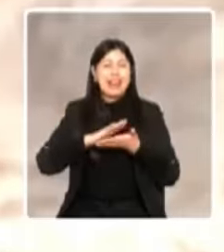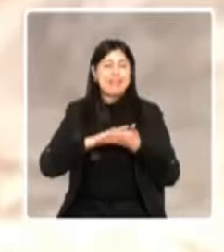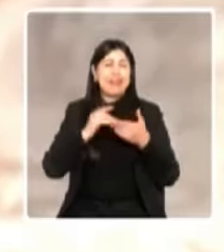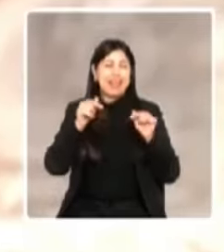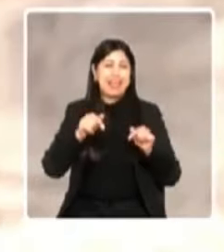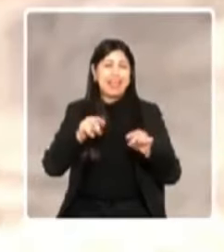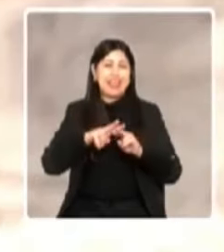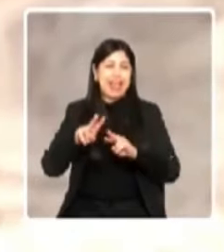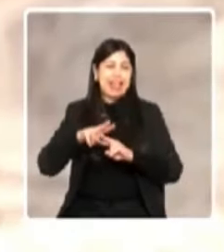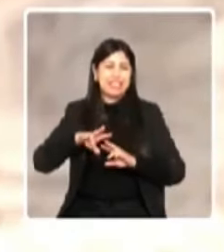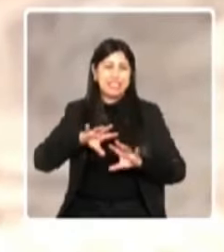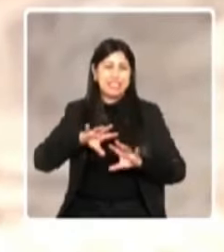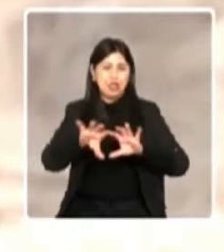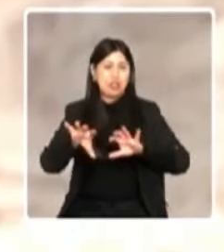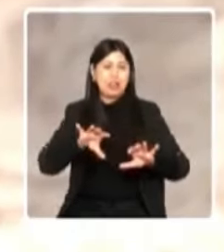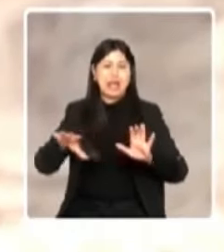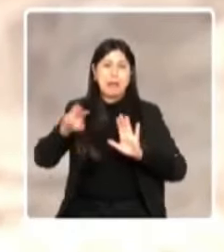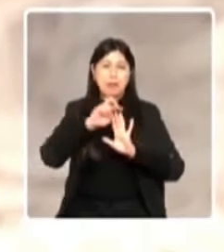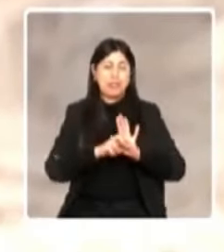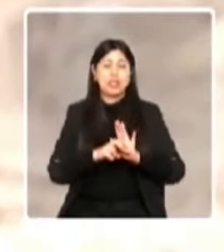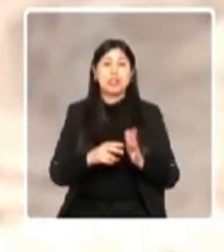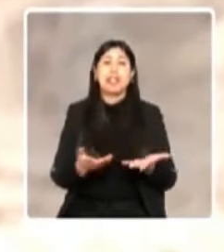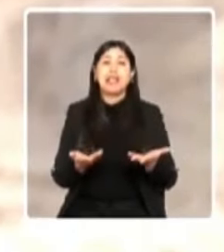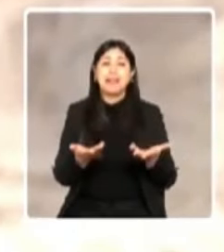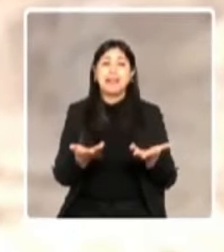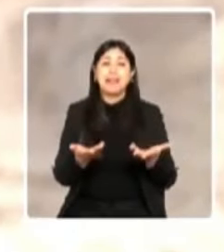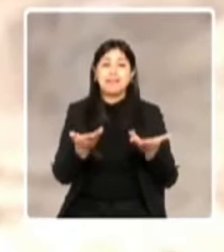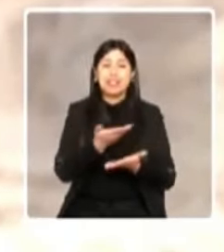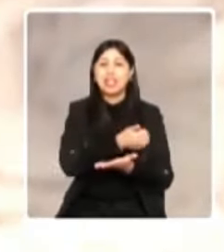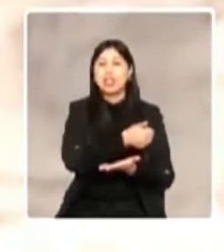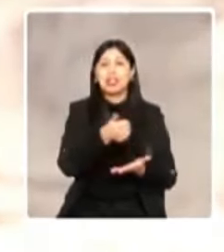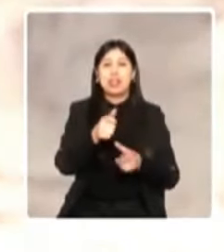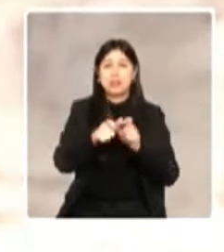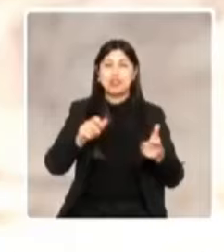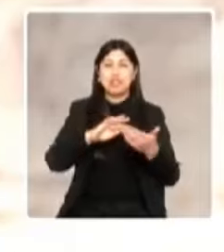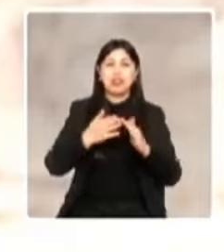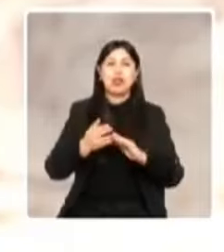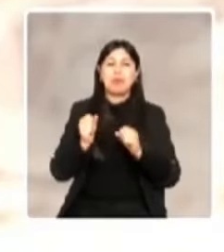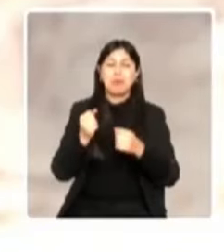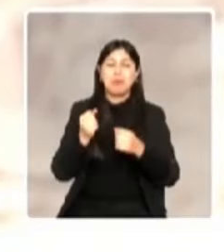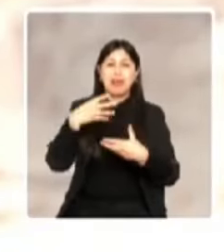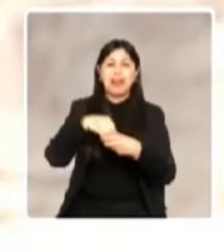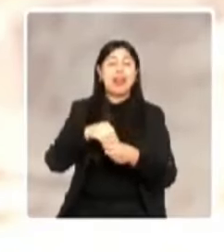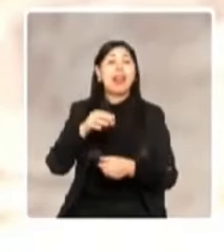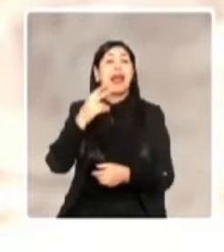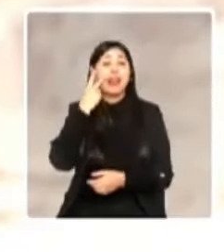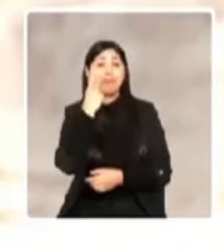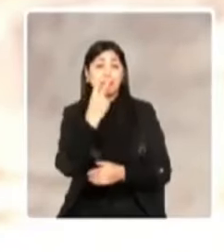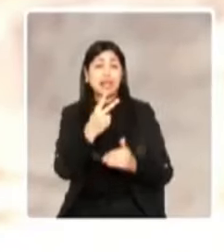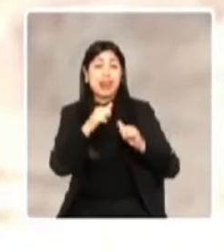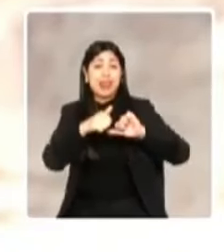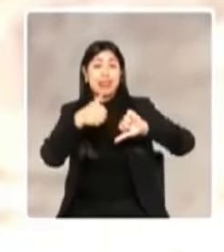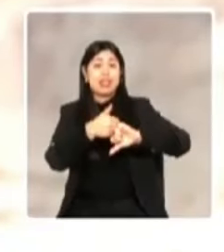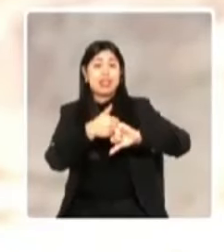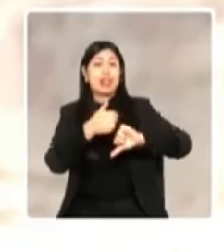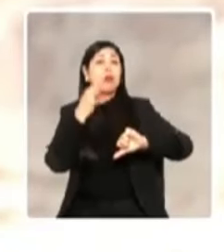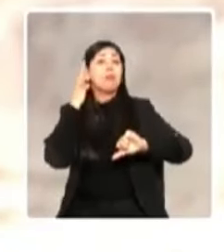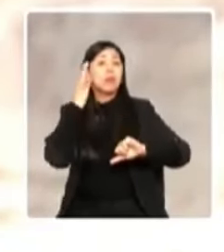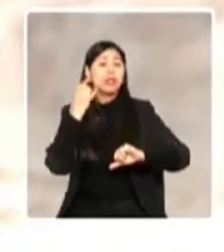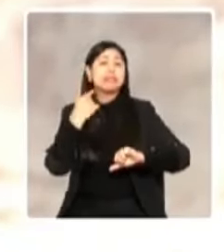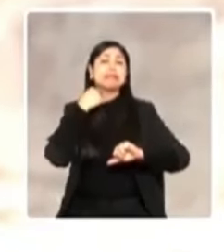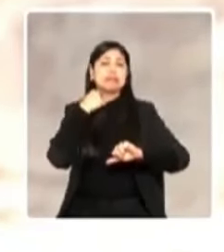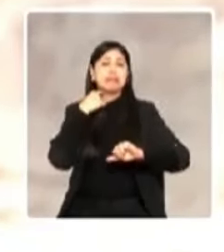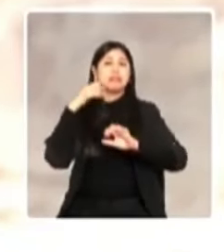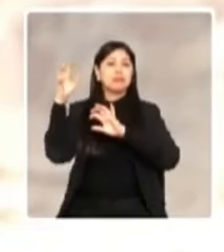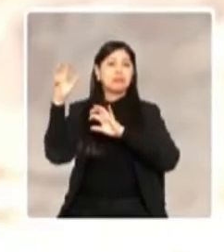barro. Parte entonces de las declaraciones del presidente de la República a ese medio regional. Se espera que esta jornada el mandatario continúe con